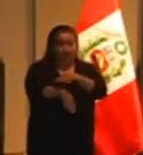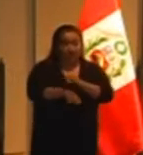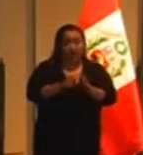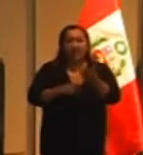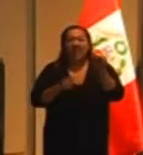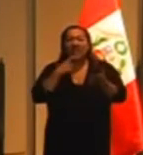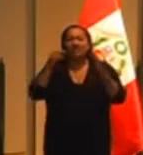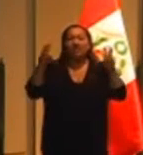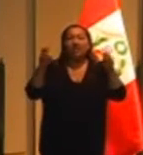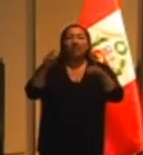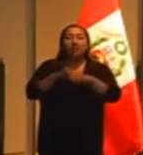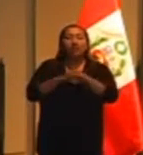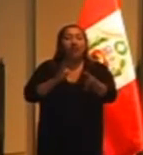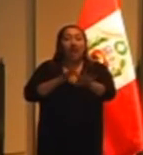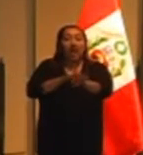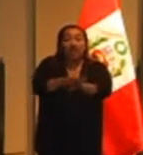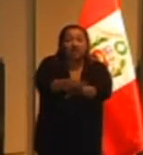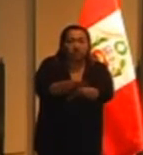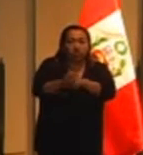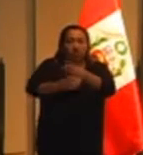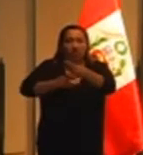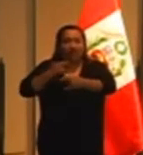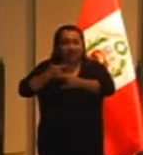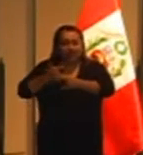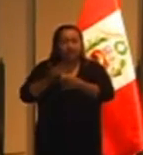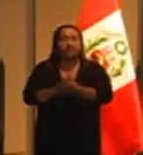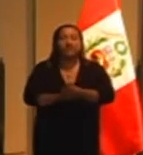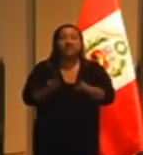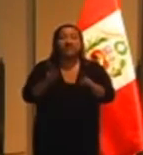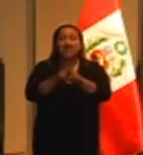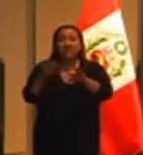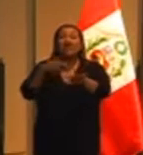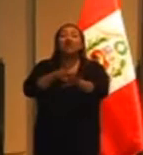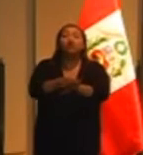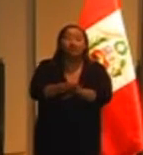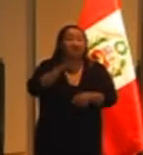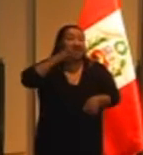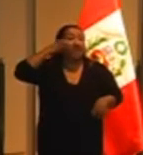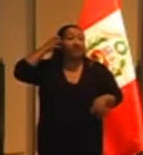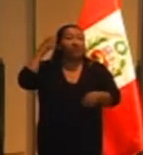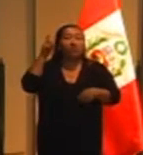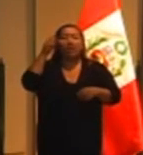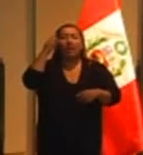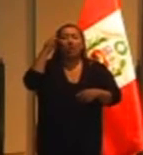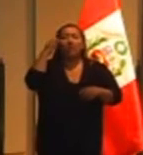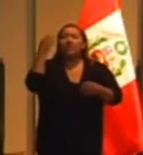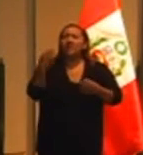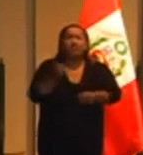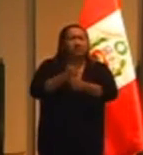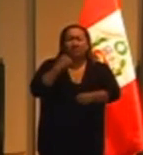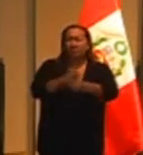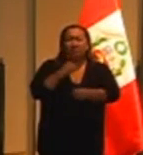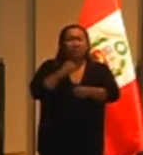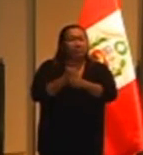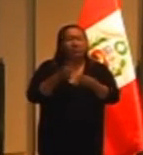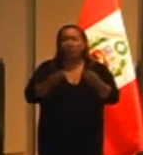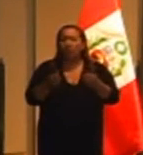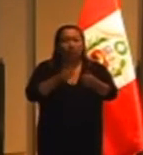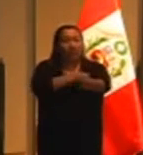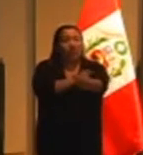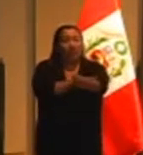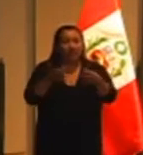es el tema de accesibilidad universal y la inclusión en Miraflores, que es una política que venimos trabajando